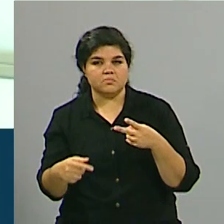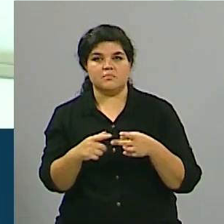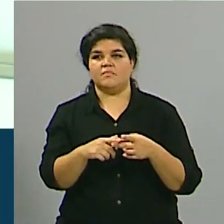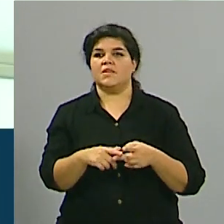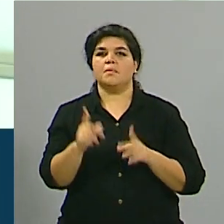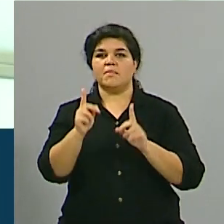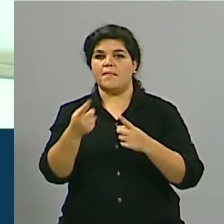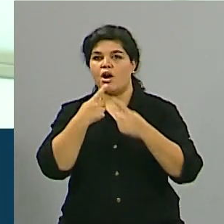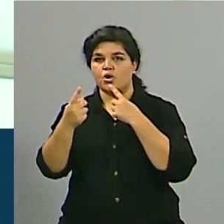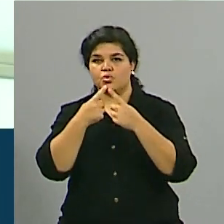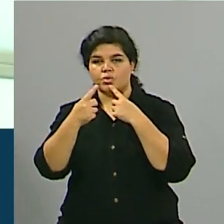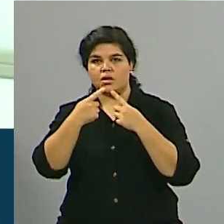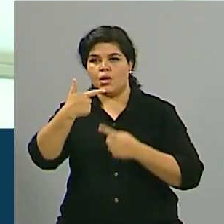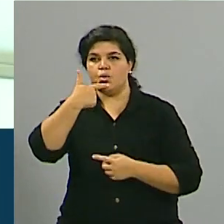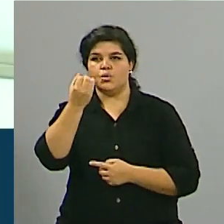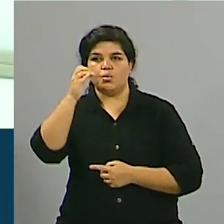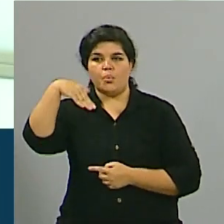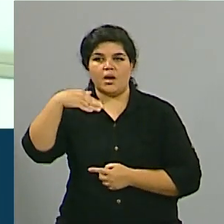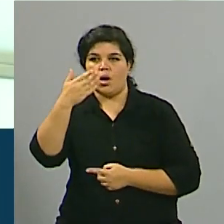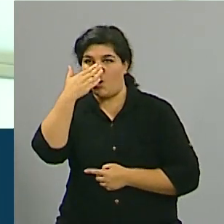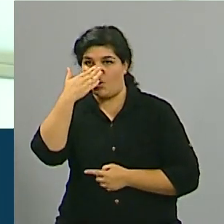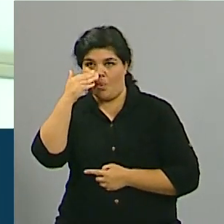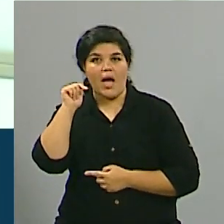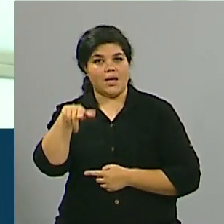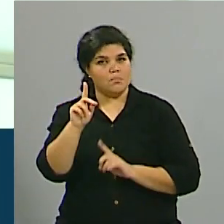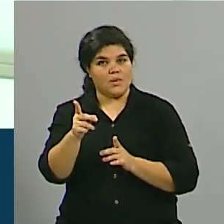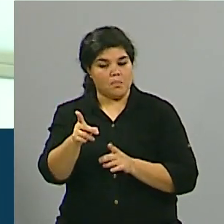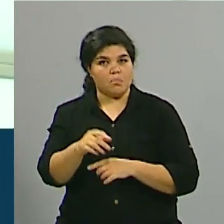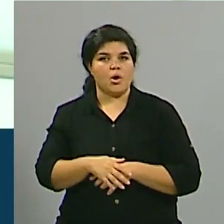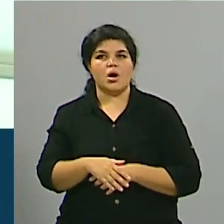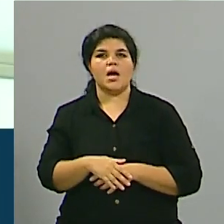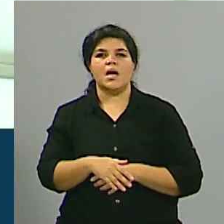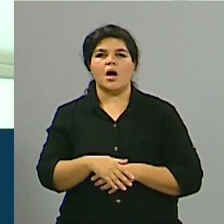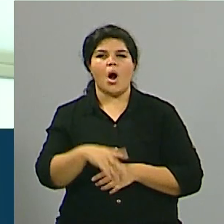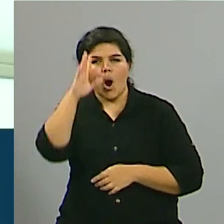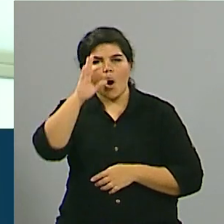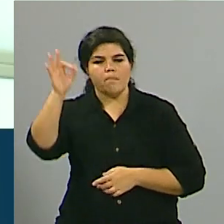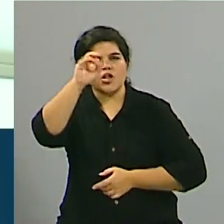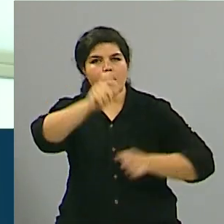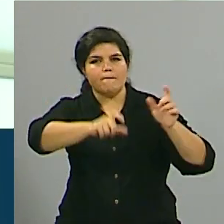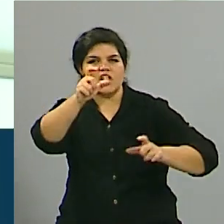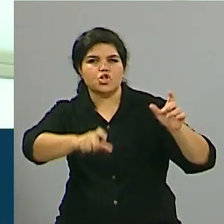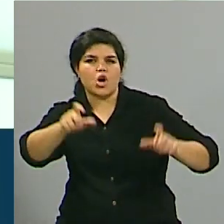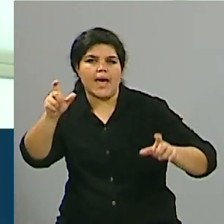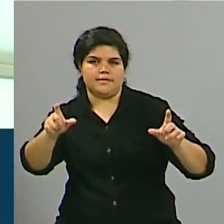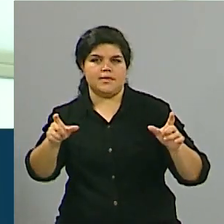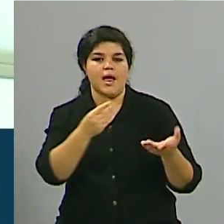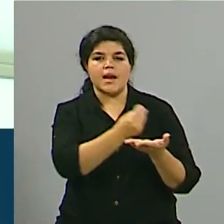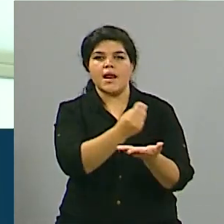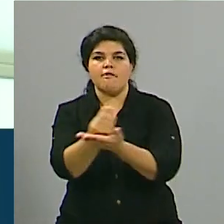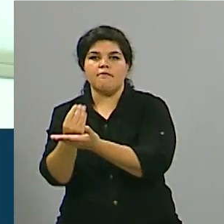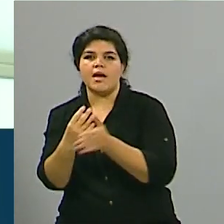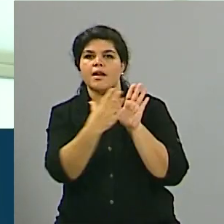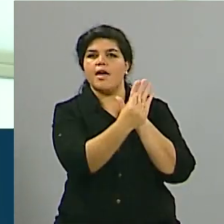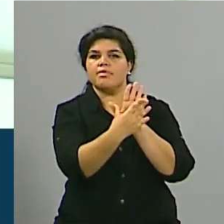la consultora Suban Córdoba en relación a la imagen de los referentes políticos destacados del país. Son muchos, ¿no? En el